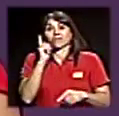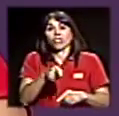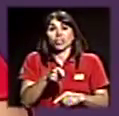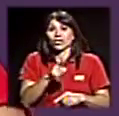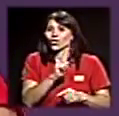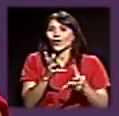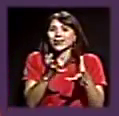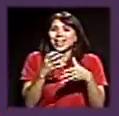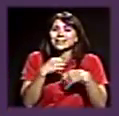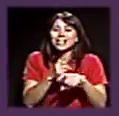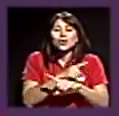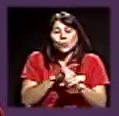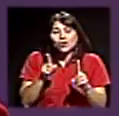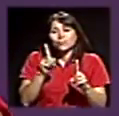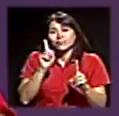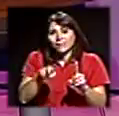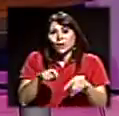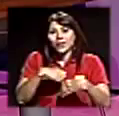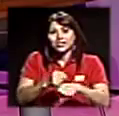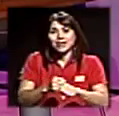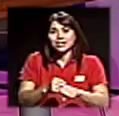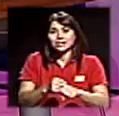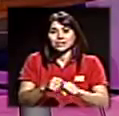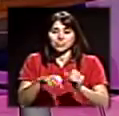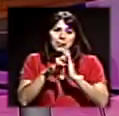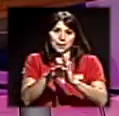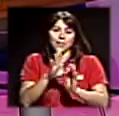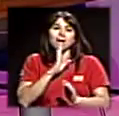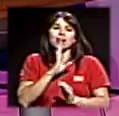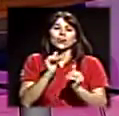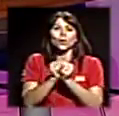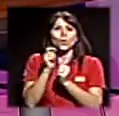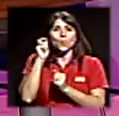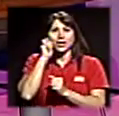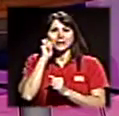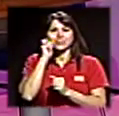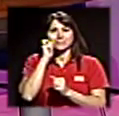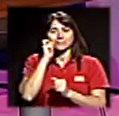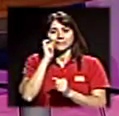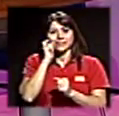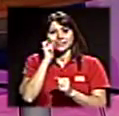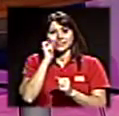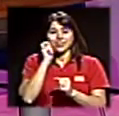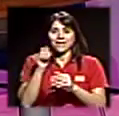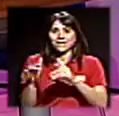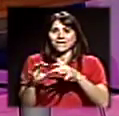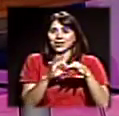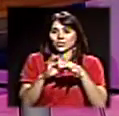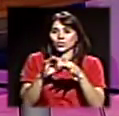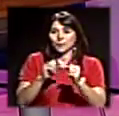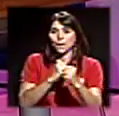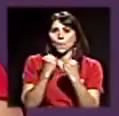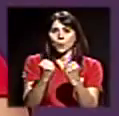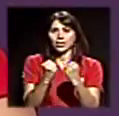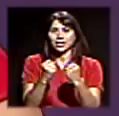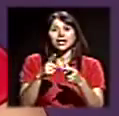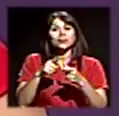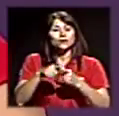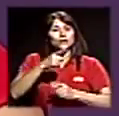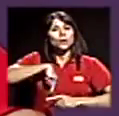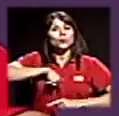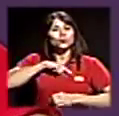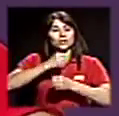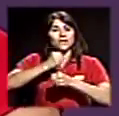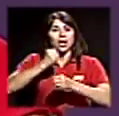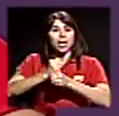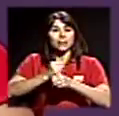obligada. En términos de género-poder, ¿verdad? De mujeres. Entonces, es todo esto que entra y cuando estamos trabajando, digamos, desde el lado,